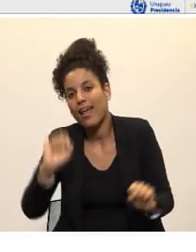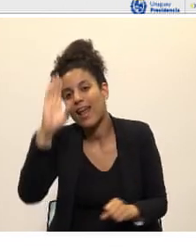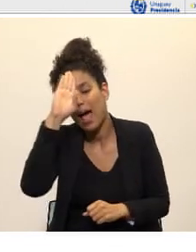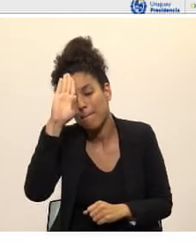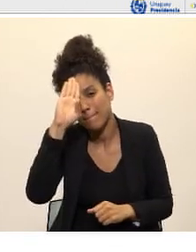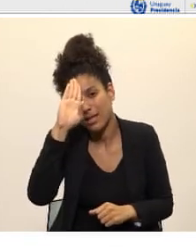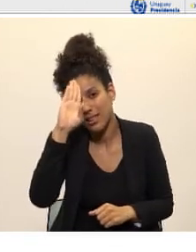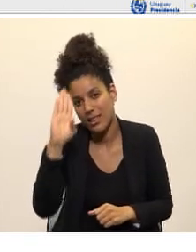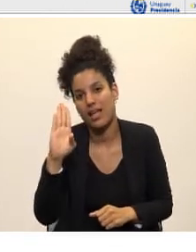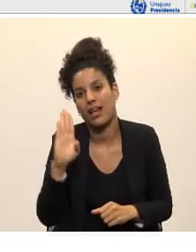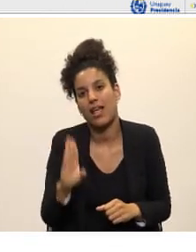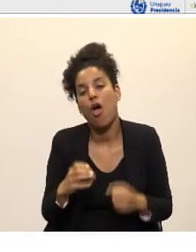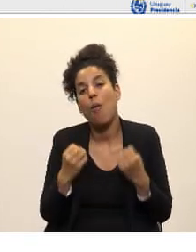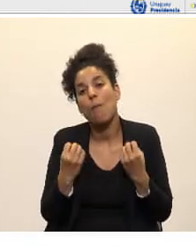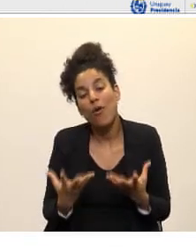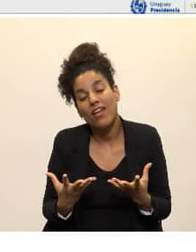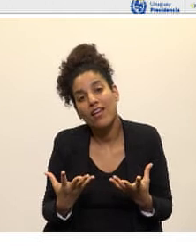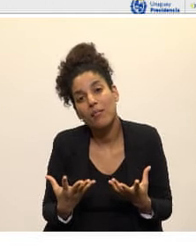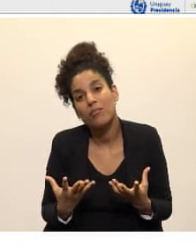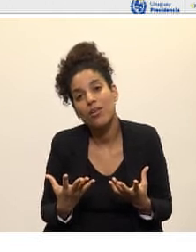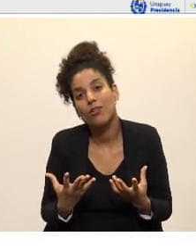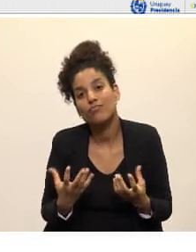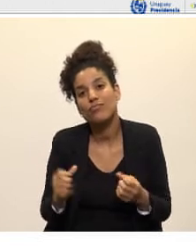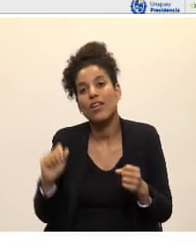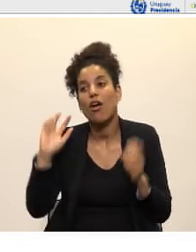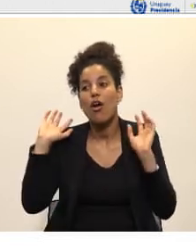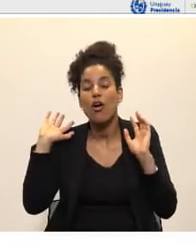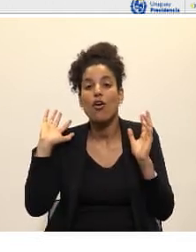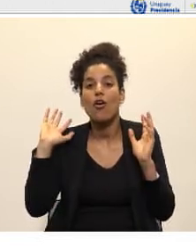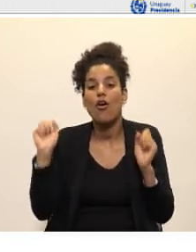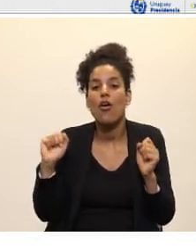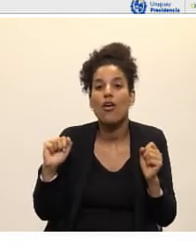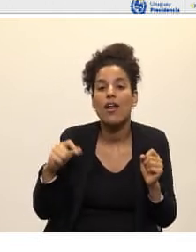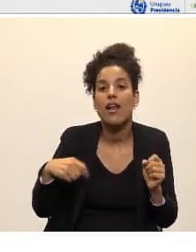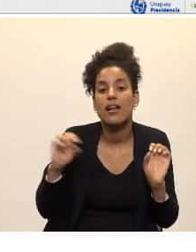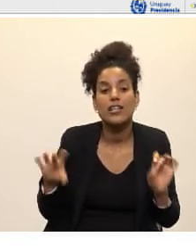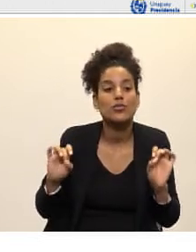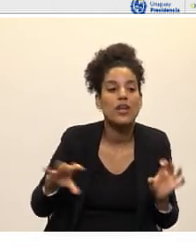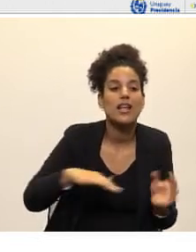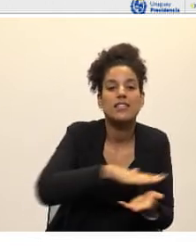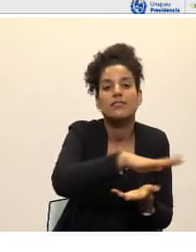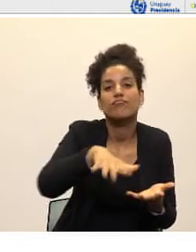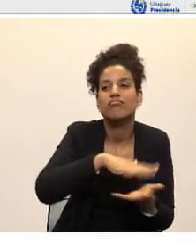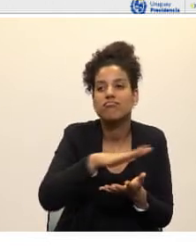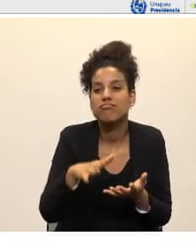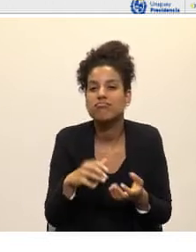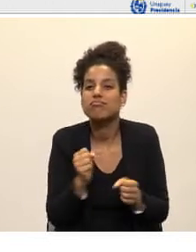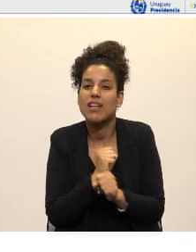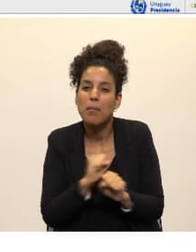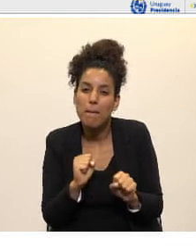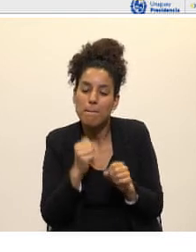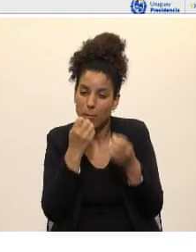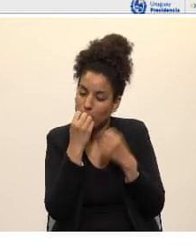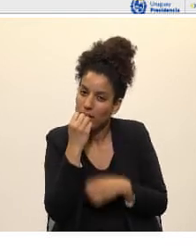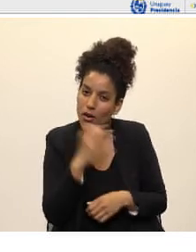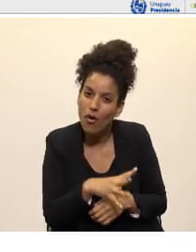por ejemplo, una relación más armónica con la naturaleza, entender la tecnología como bienes públicos, poder